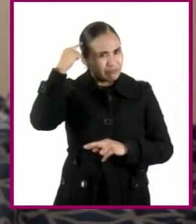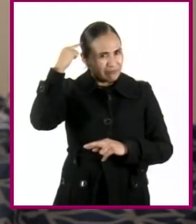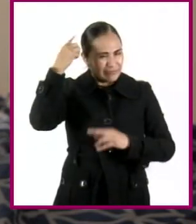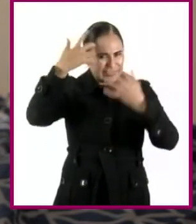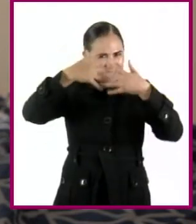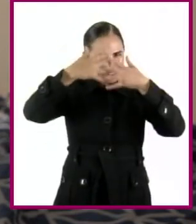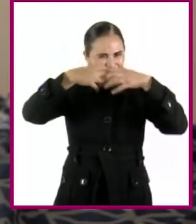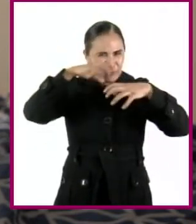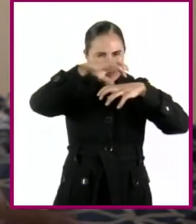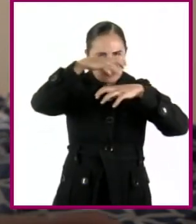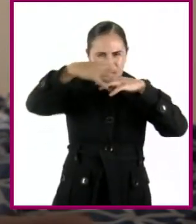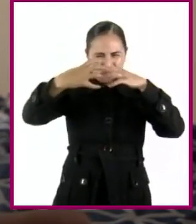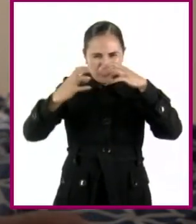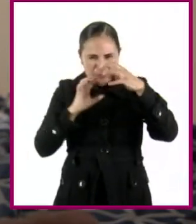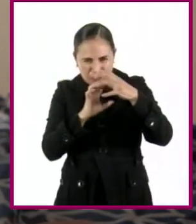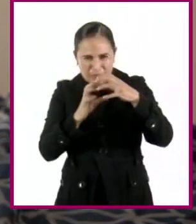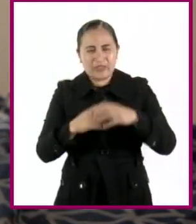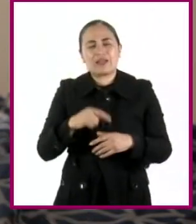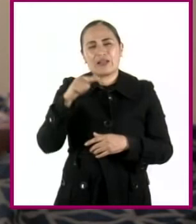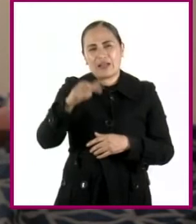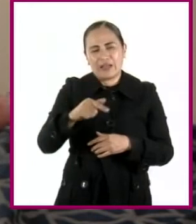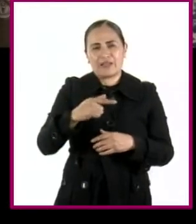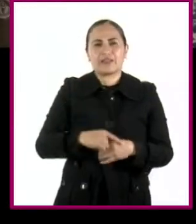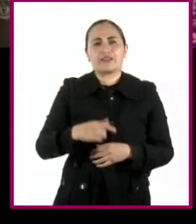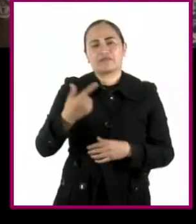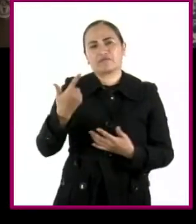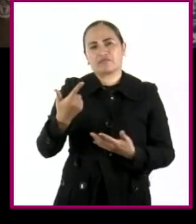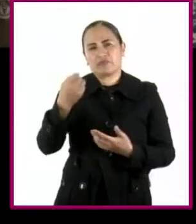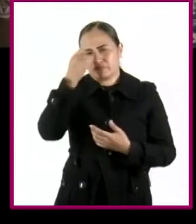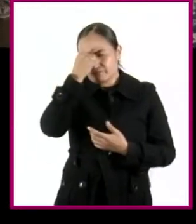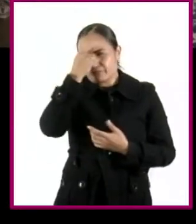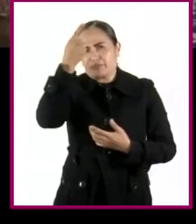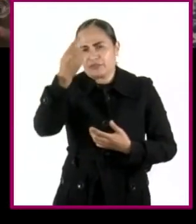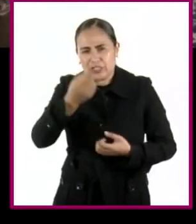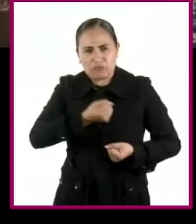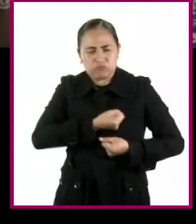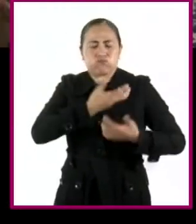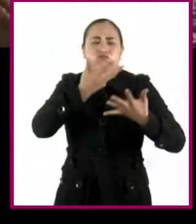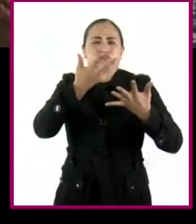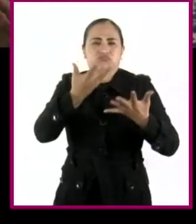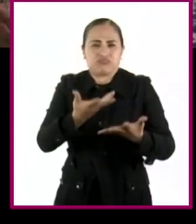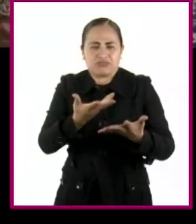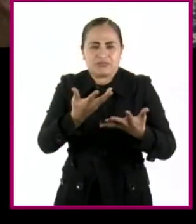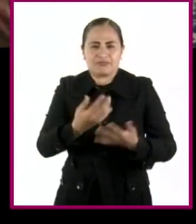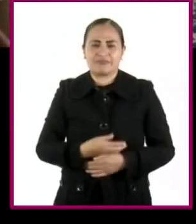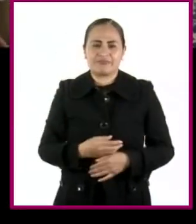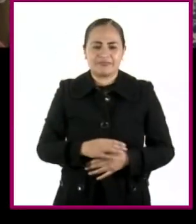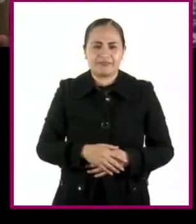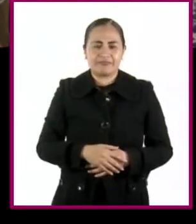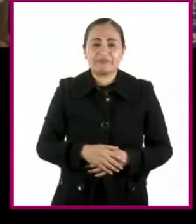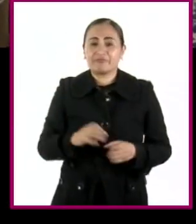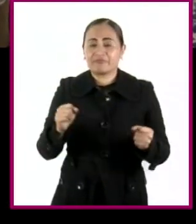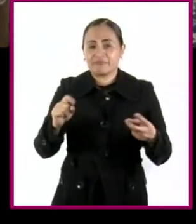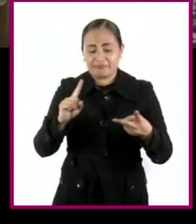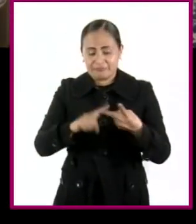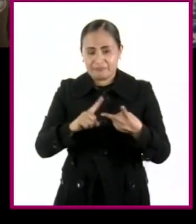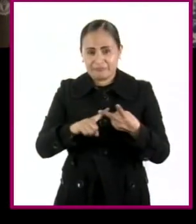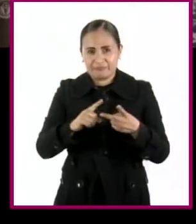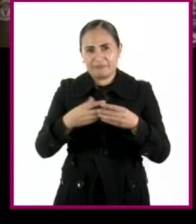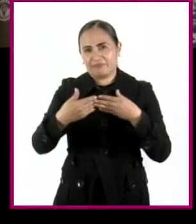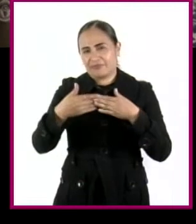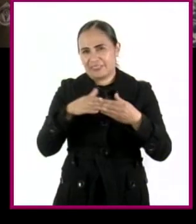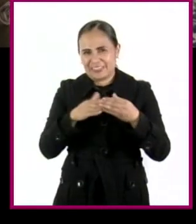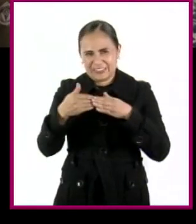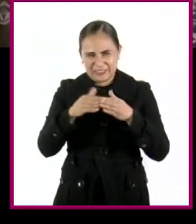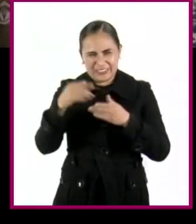La generación creativa, es decir, la originalidad espontánea que surge de nosotros. También la flexibilidad